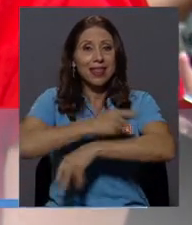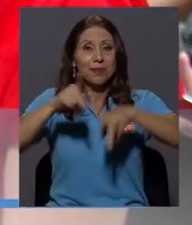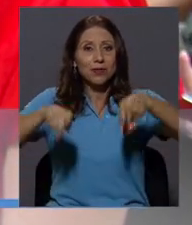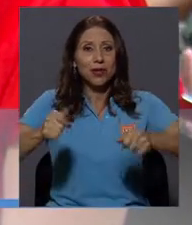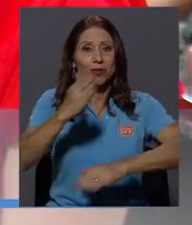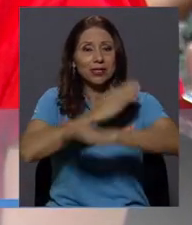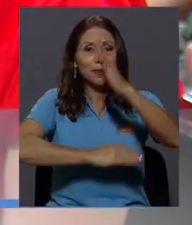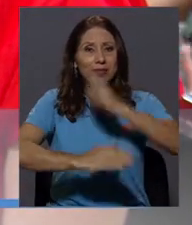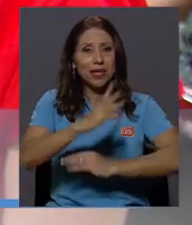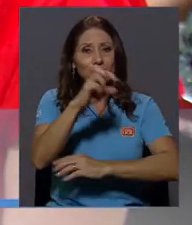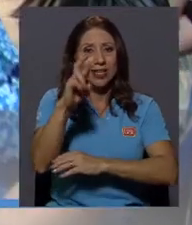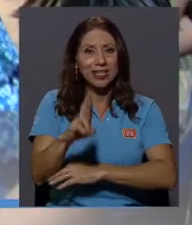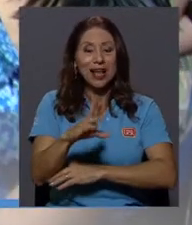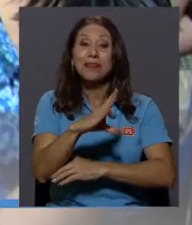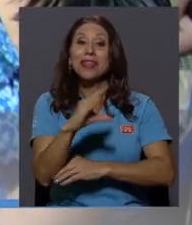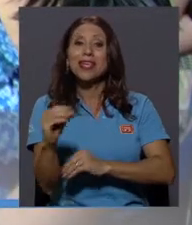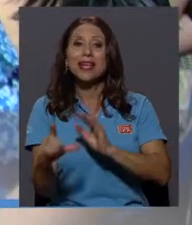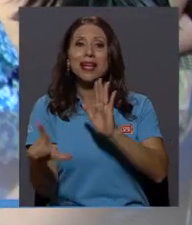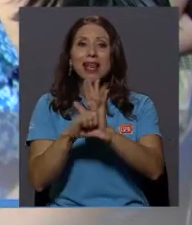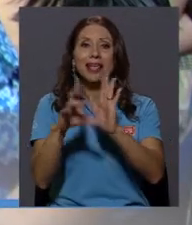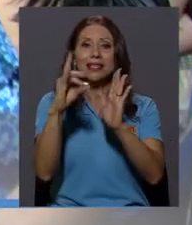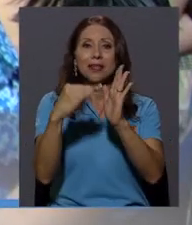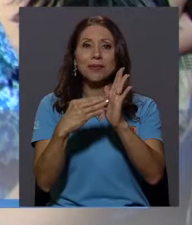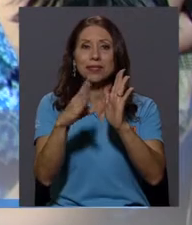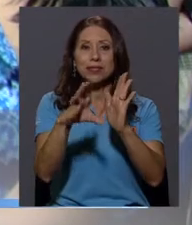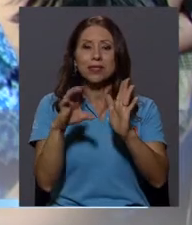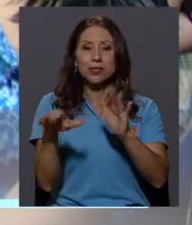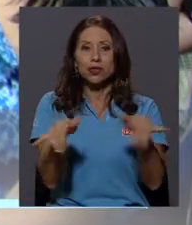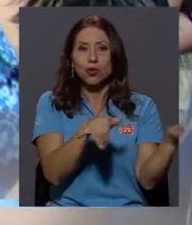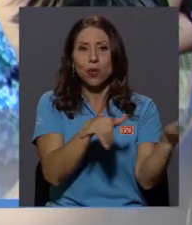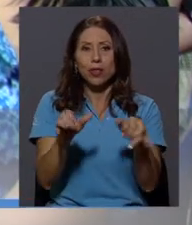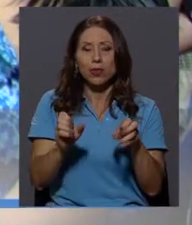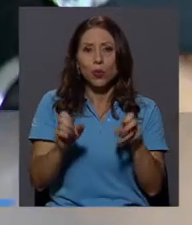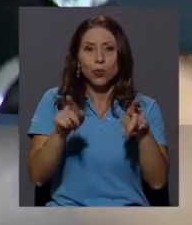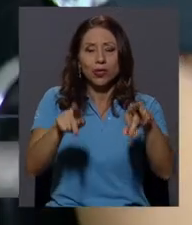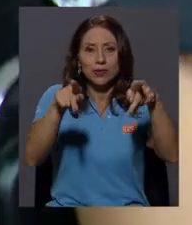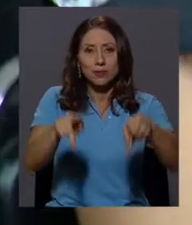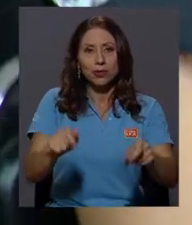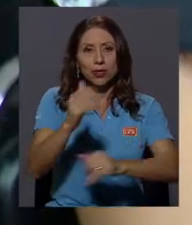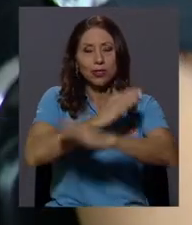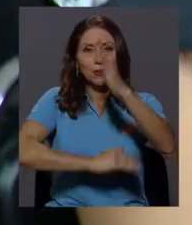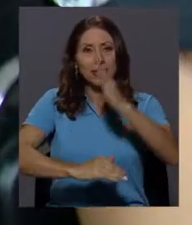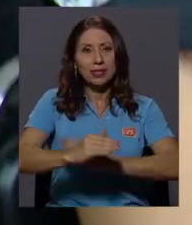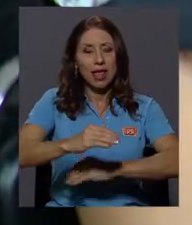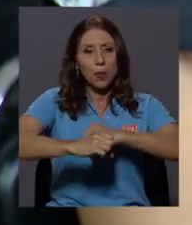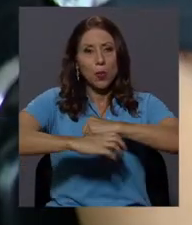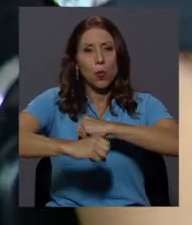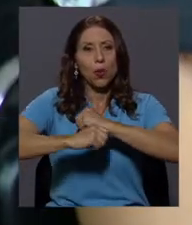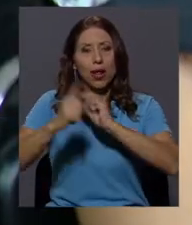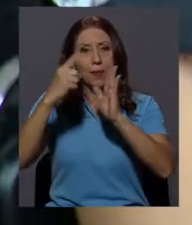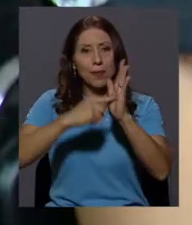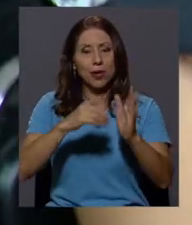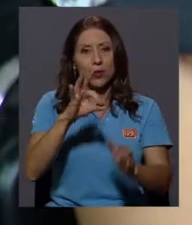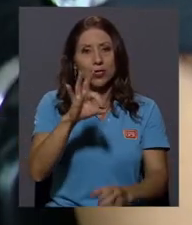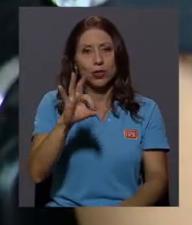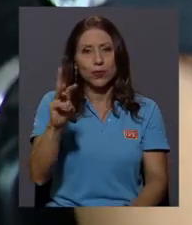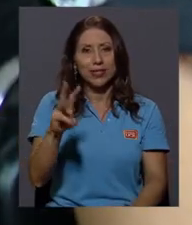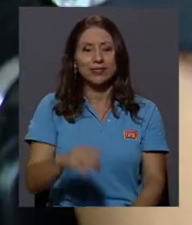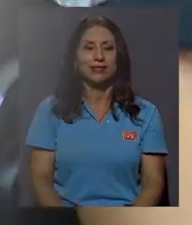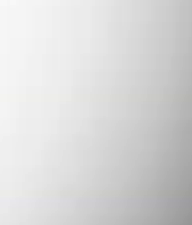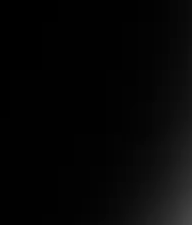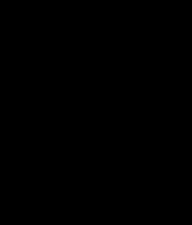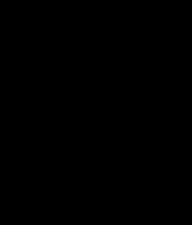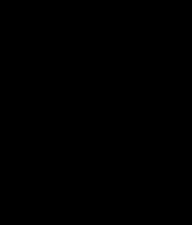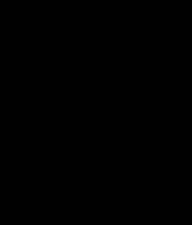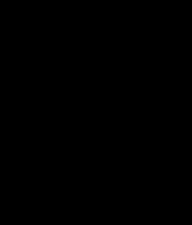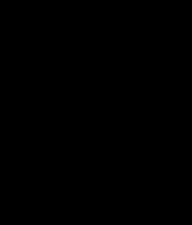y la Ley 7600 de Igualdad de Oportunidades para las Personas con Discapacidad, promulgada en 1996.